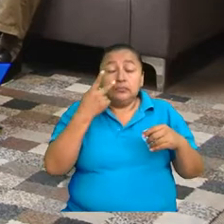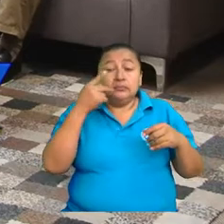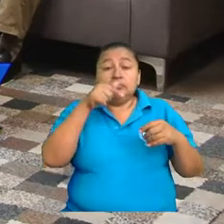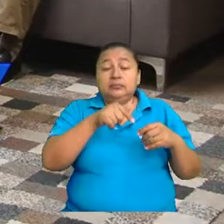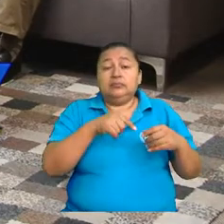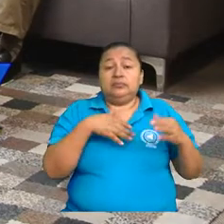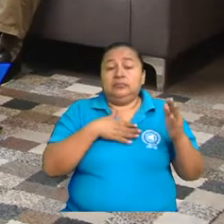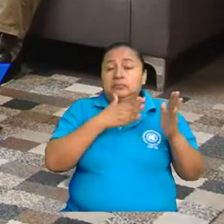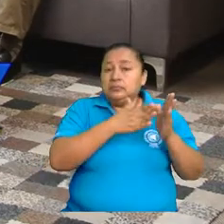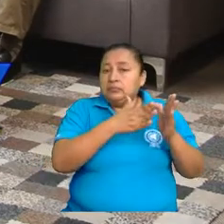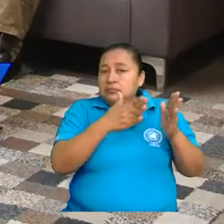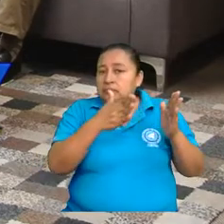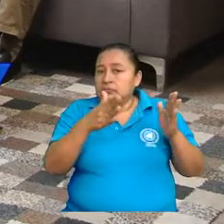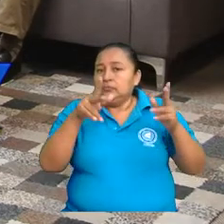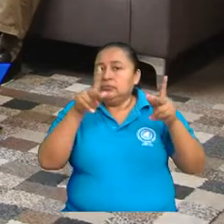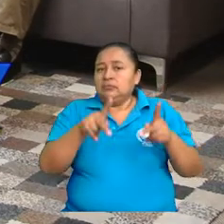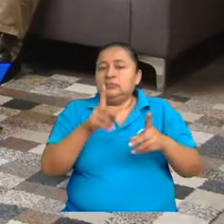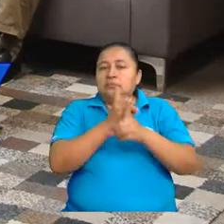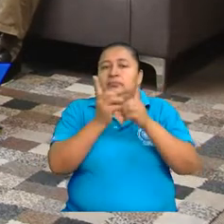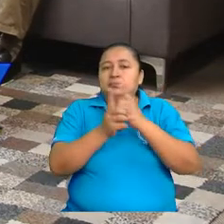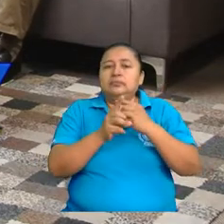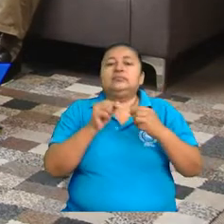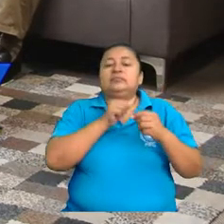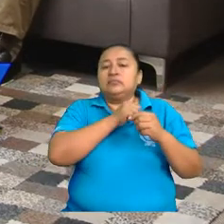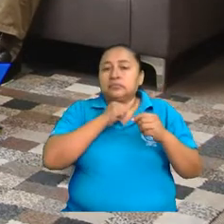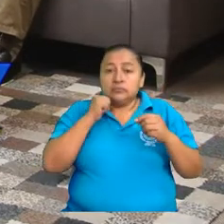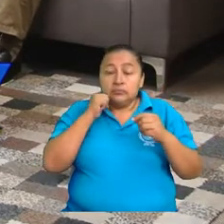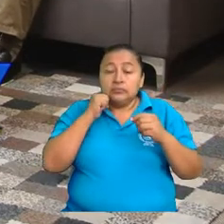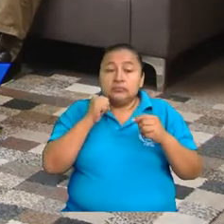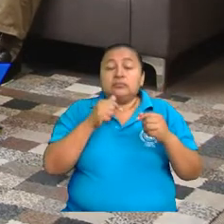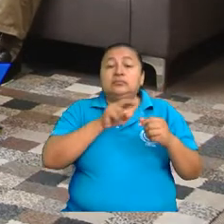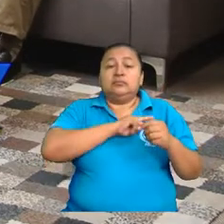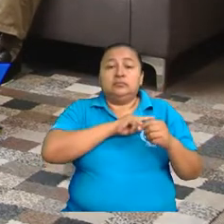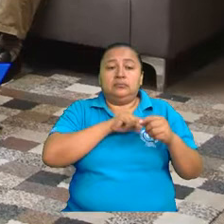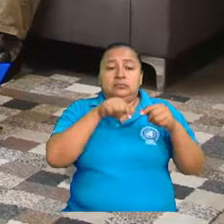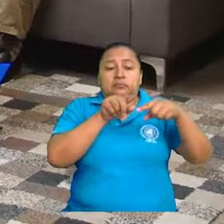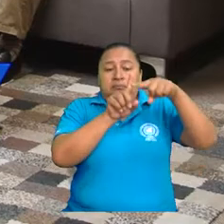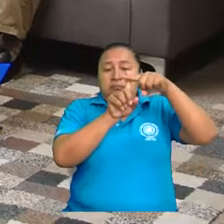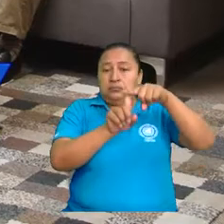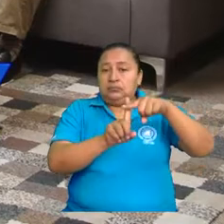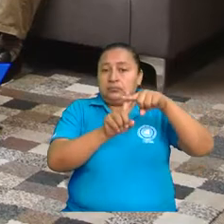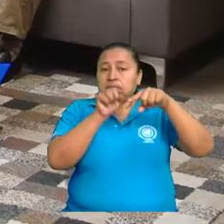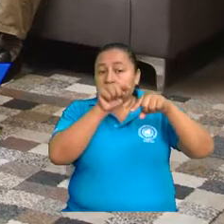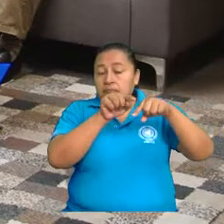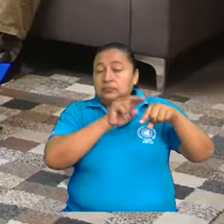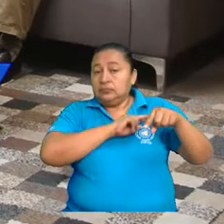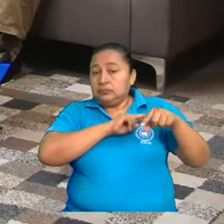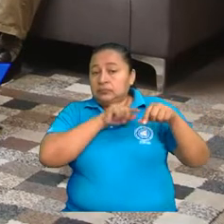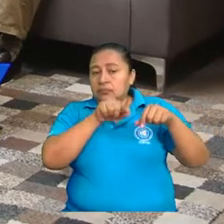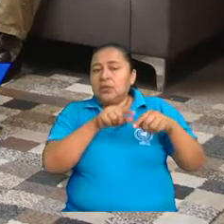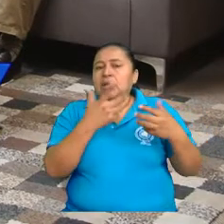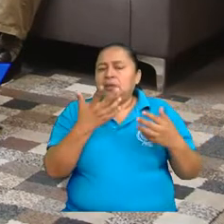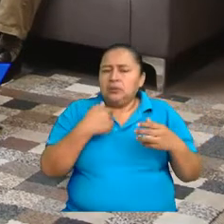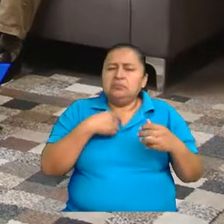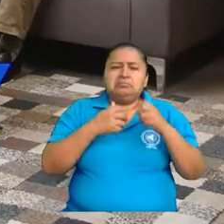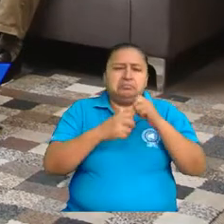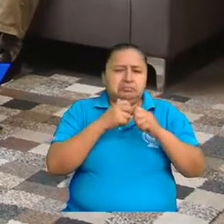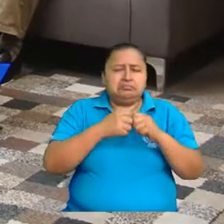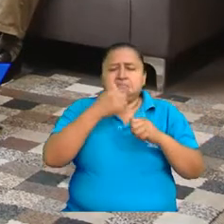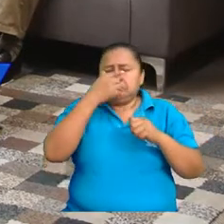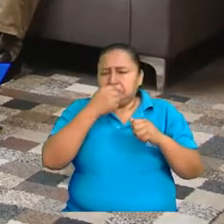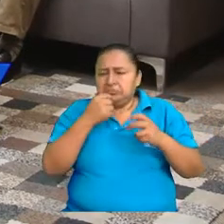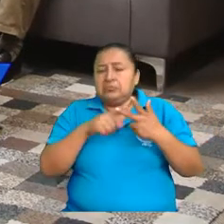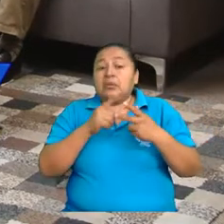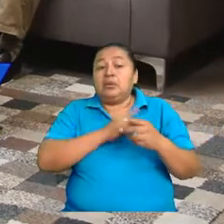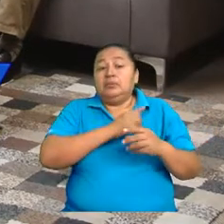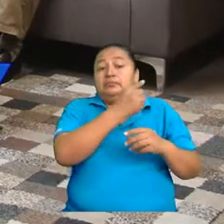momento dado presenta síntomas y hay que tomarle la muestra. Si hay un caso positivo, y tiene sus manifestaciones clínicas, debe